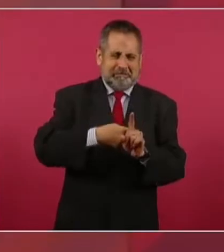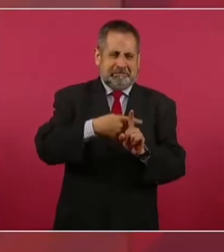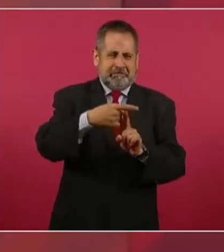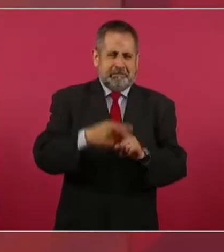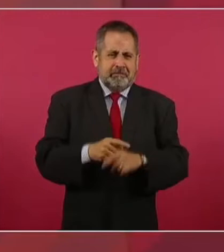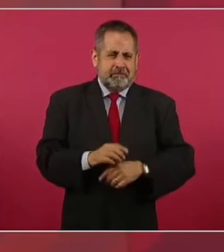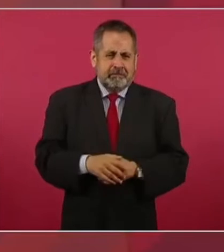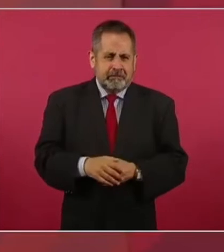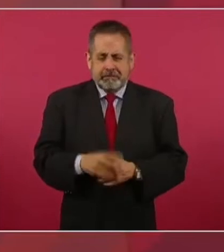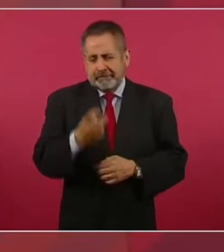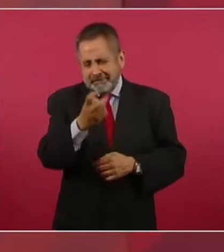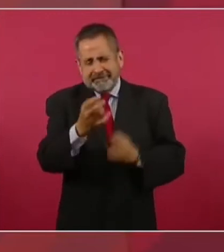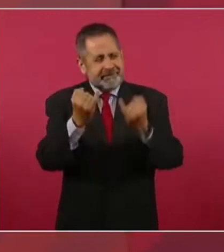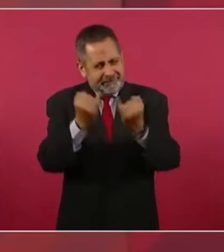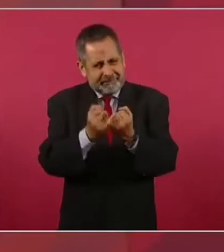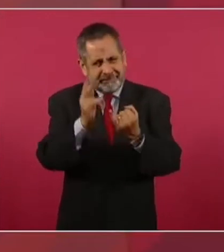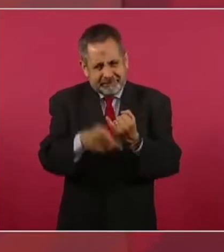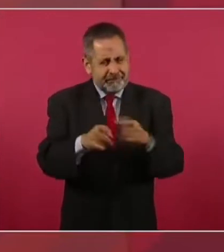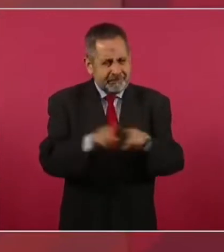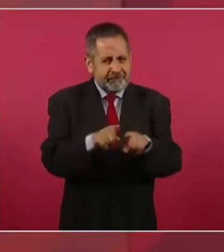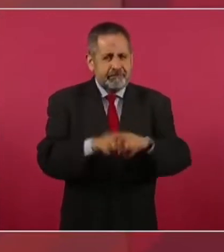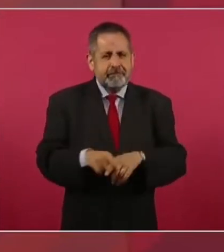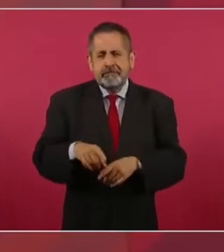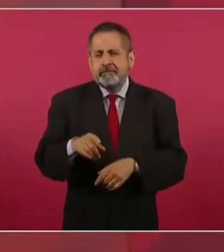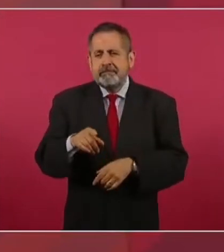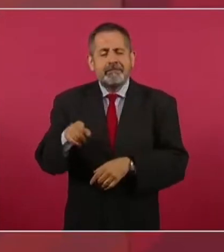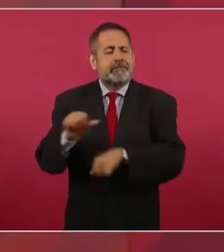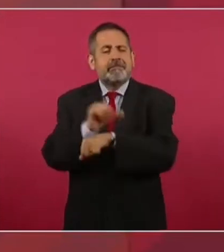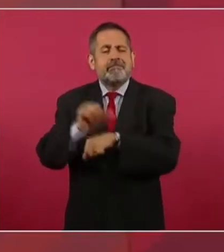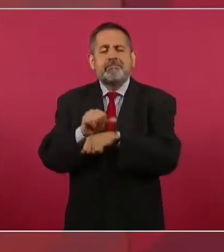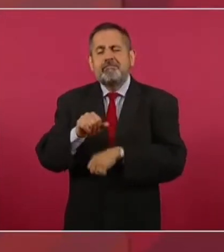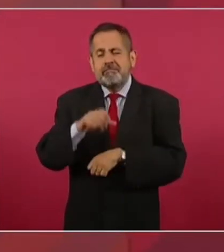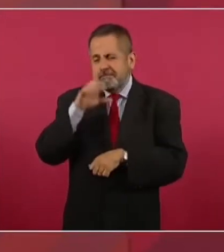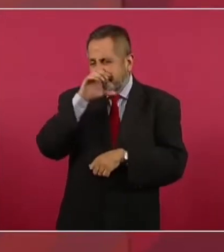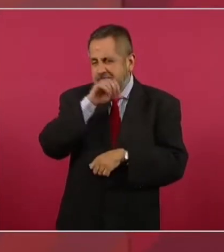Pues esa es la inflación, el que el carro se calienta.